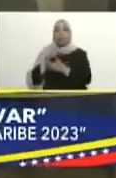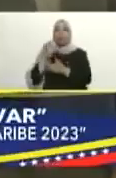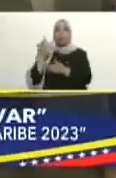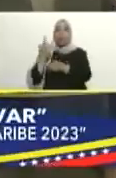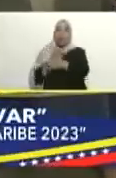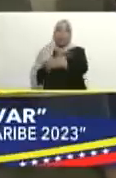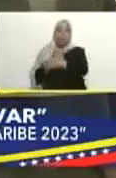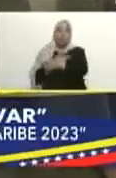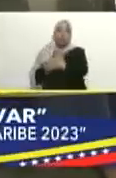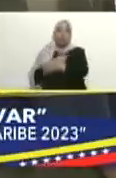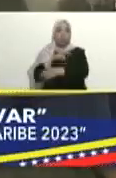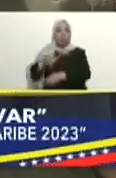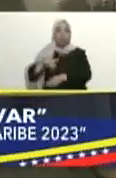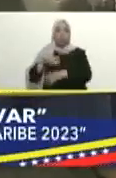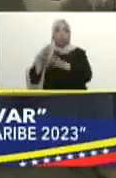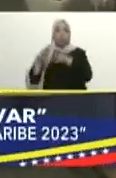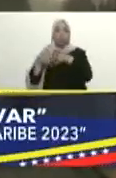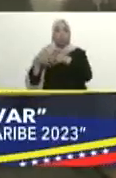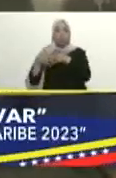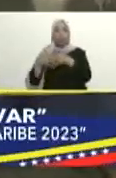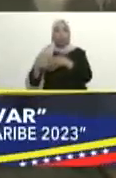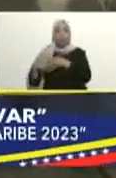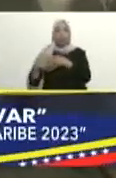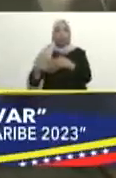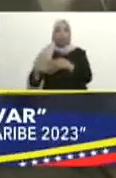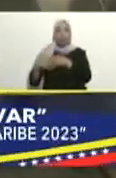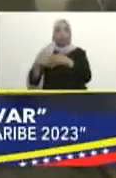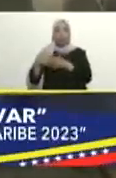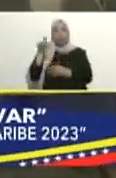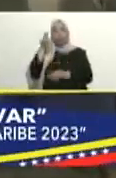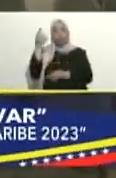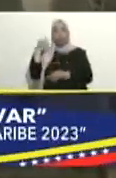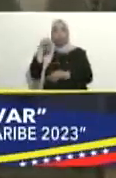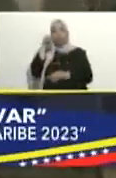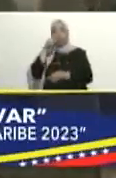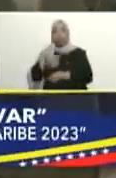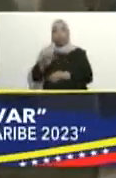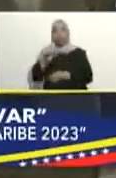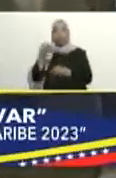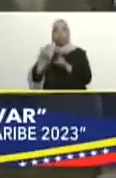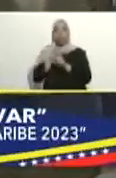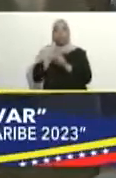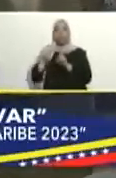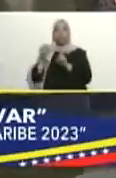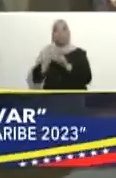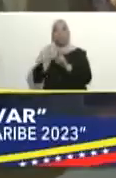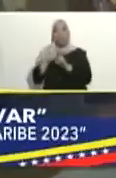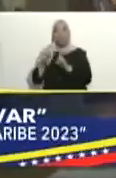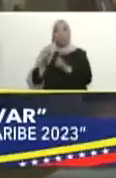que estamos unidos en un pasado glorioso de lucha.